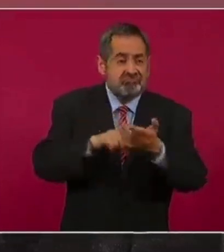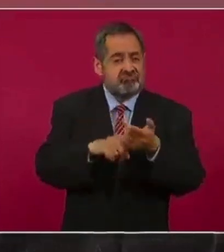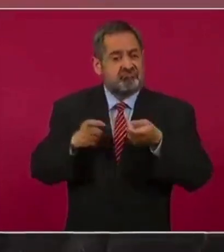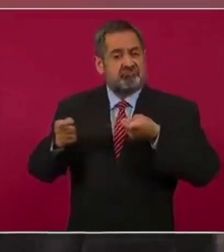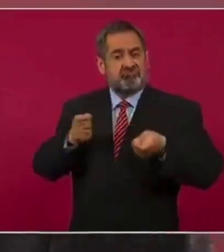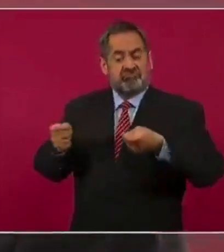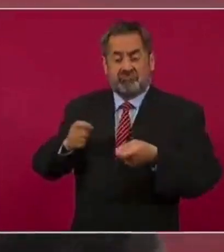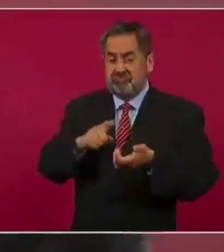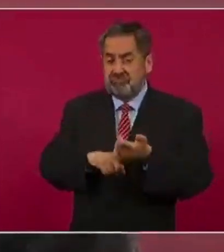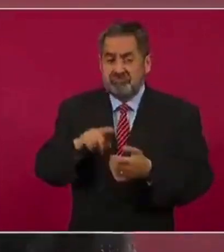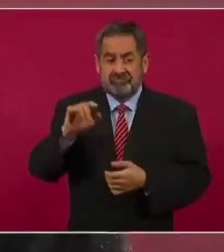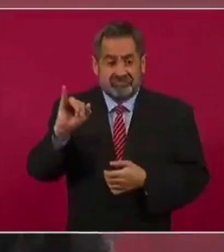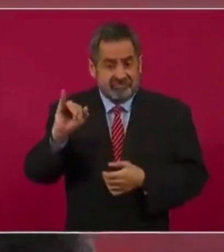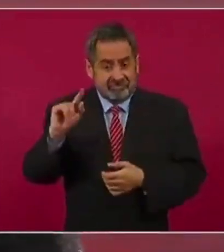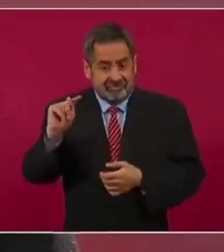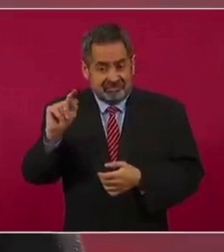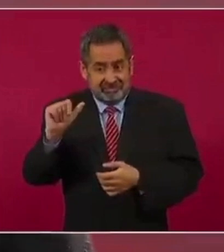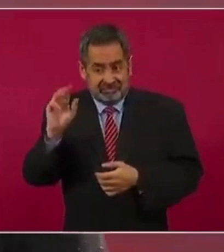Pero el poder del ITAM llegó